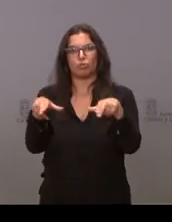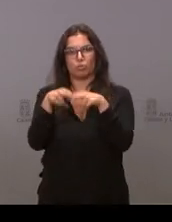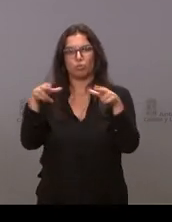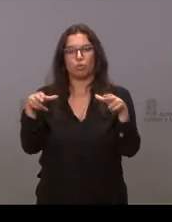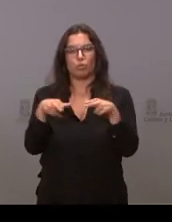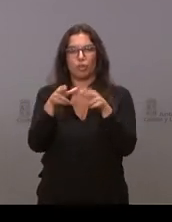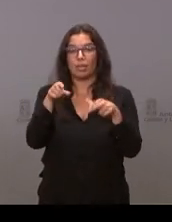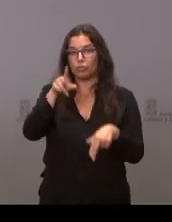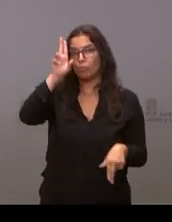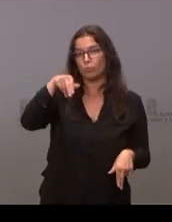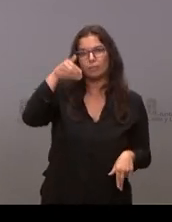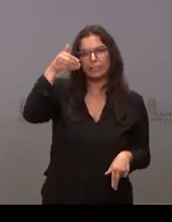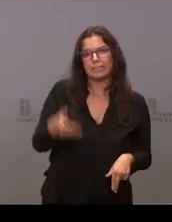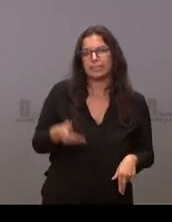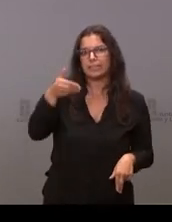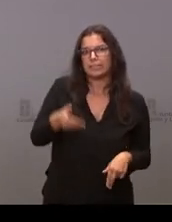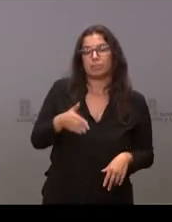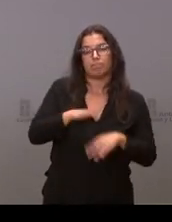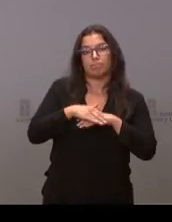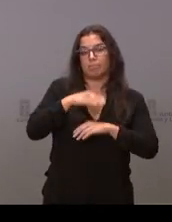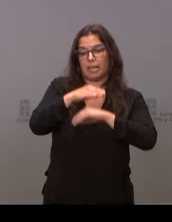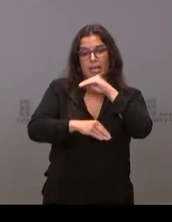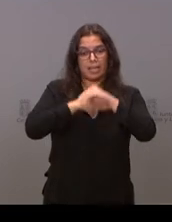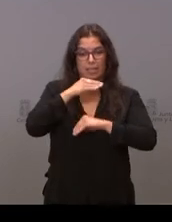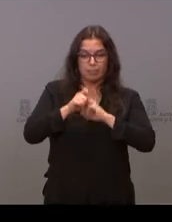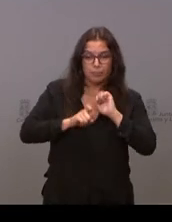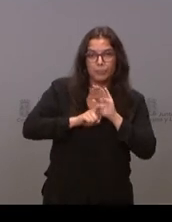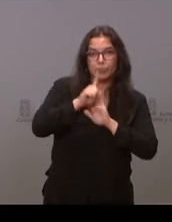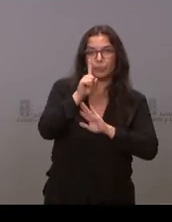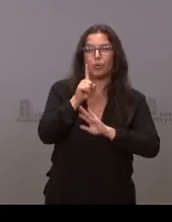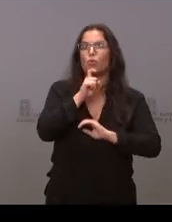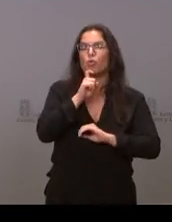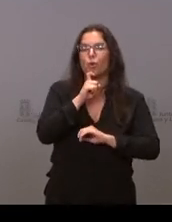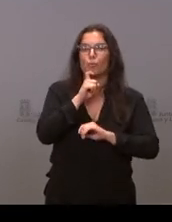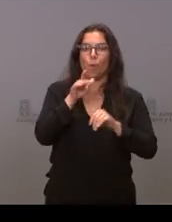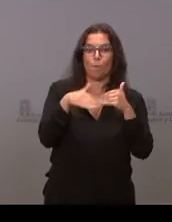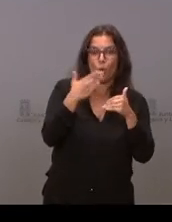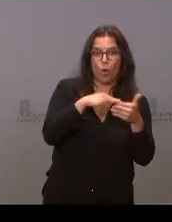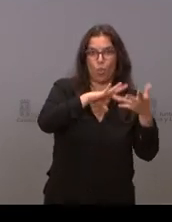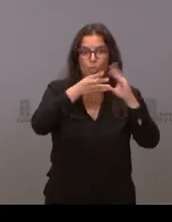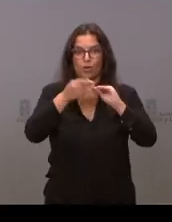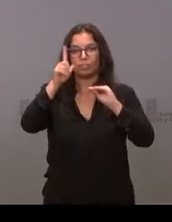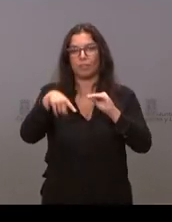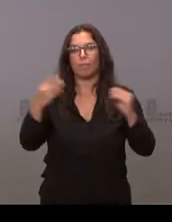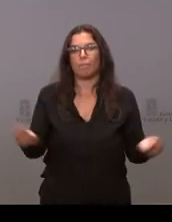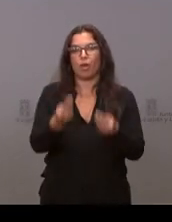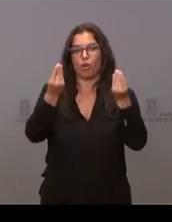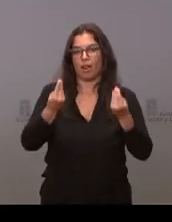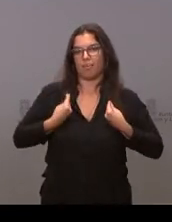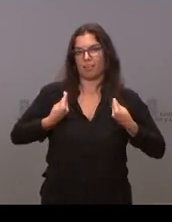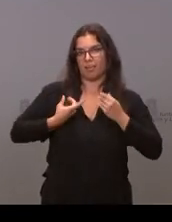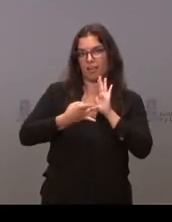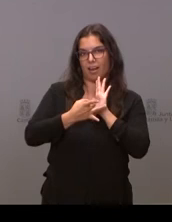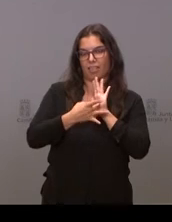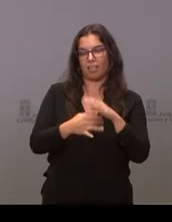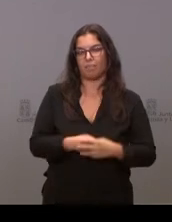es la base para hacer un desarrollo rural desde la modernidad y de la mejora de la calidad de vida. El